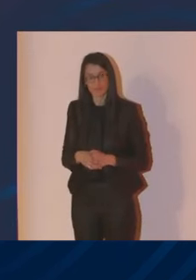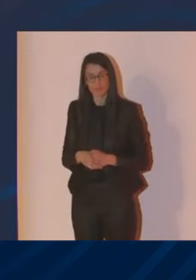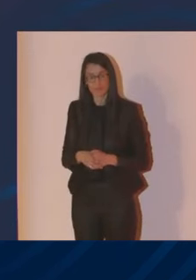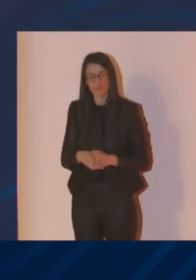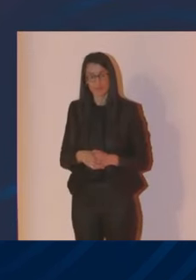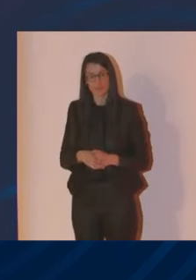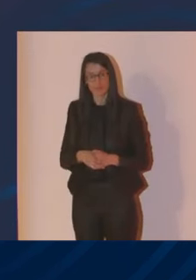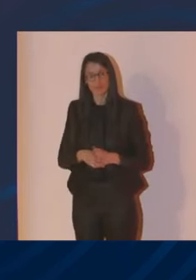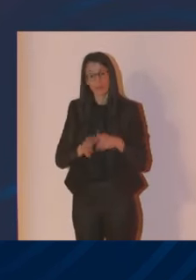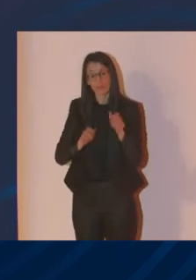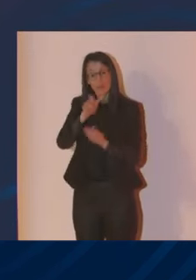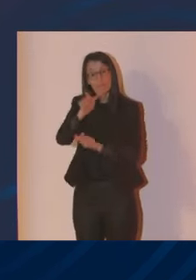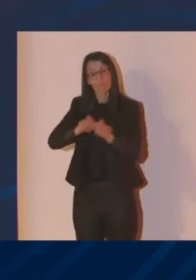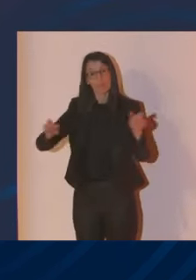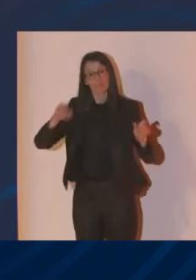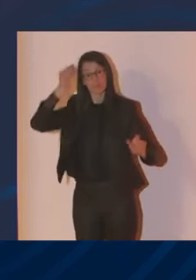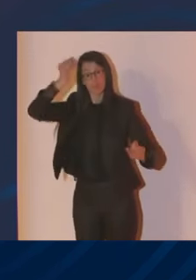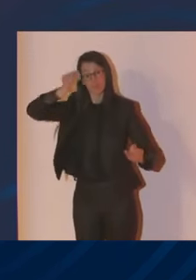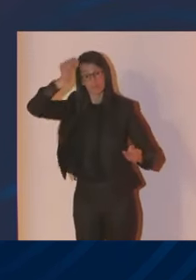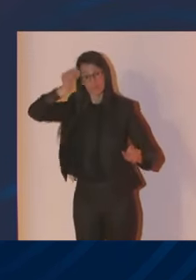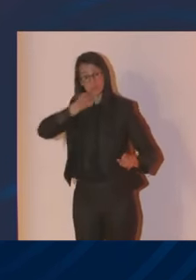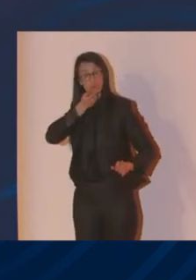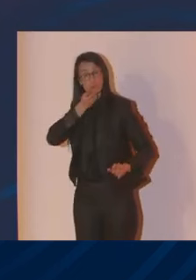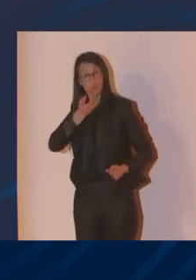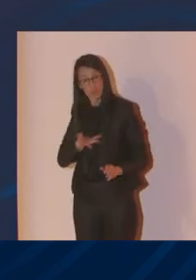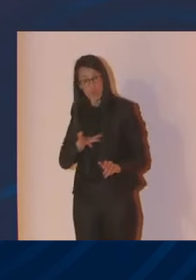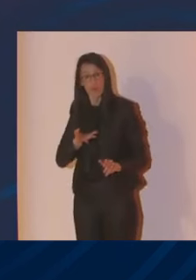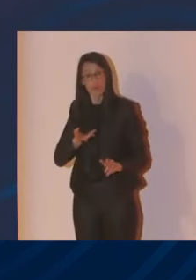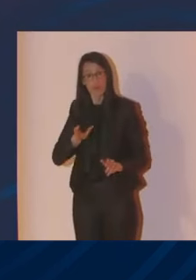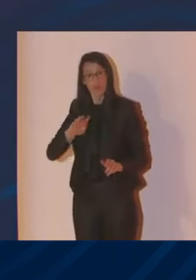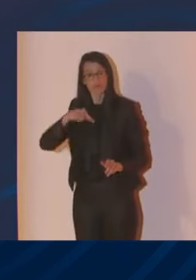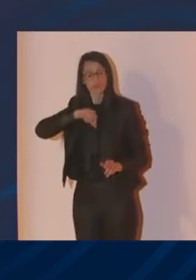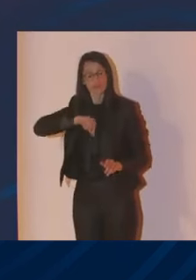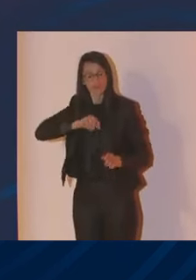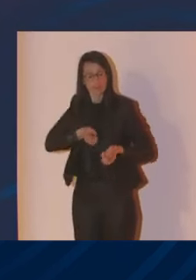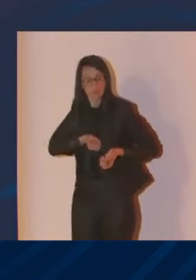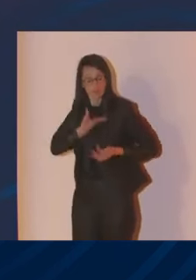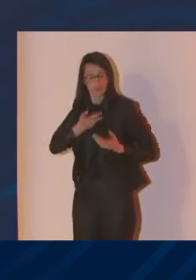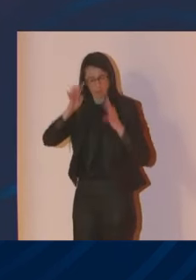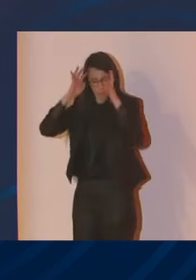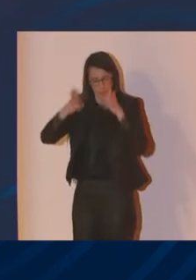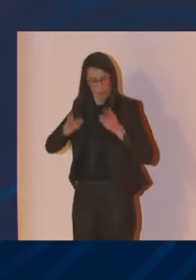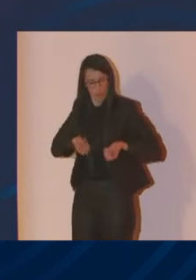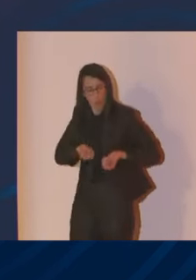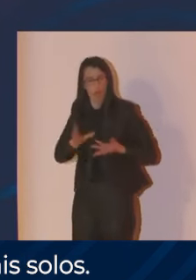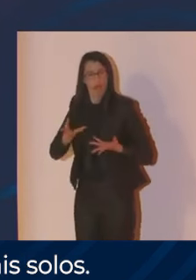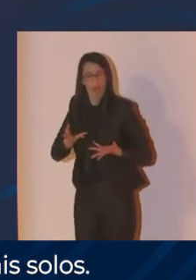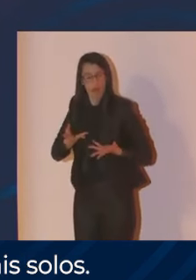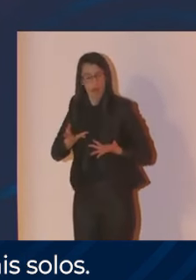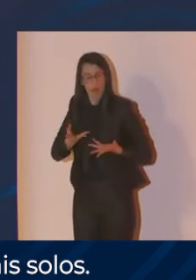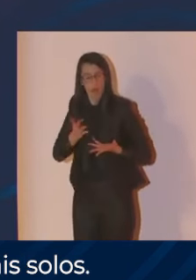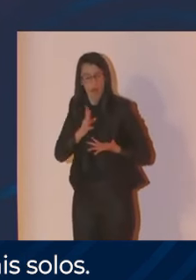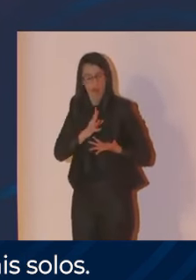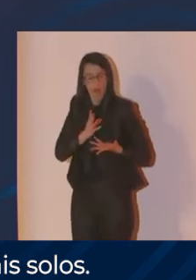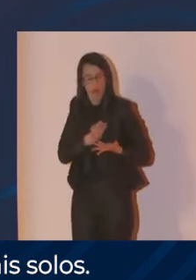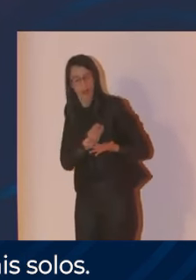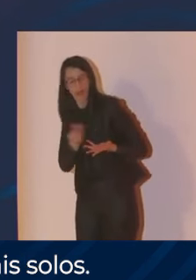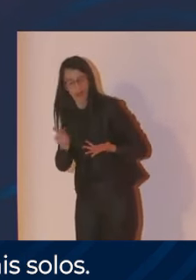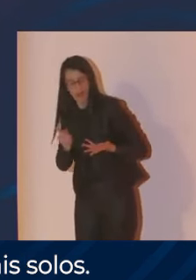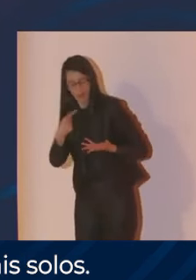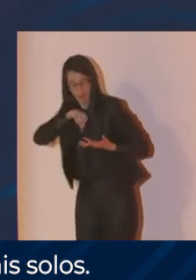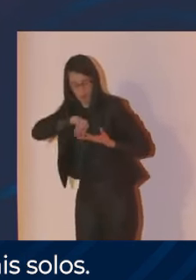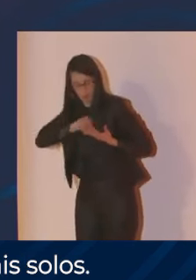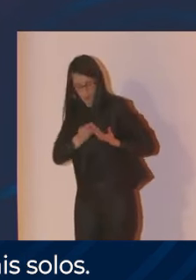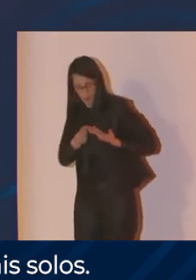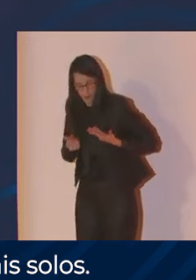Los que tenéis un buen pensamiento, los que sentís un generoso impulso, no lo dejéis extinguirse en el fondo de vuestra